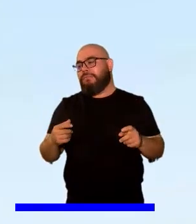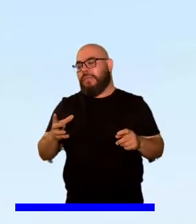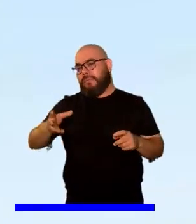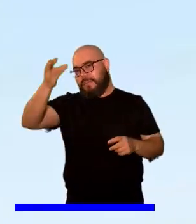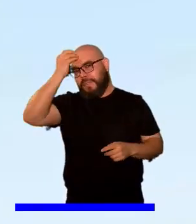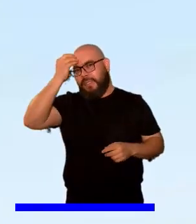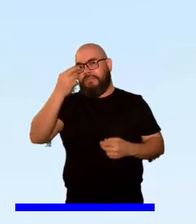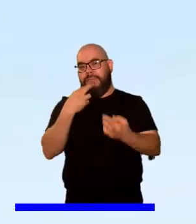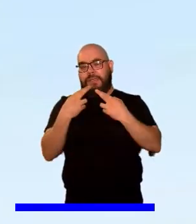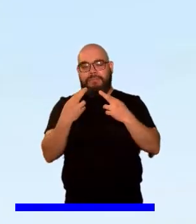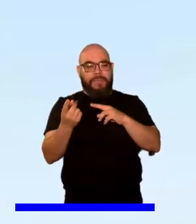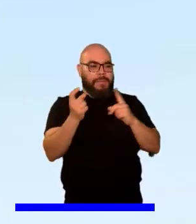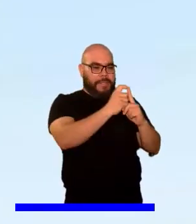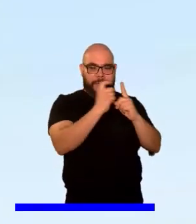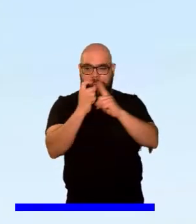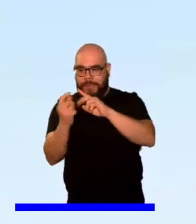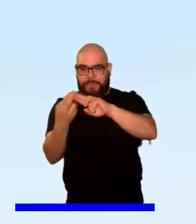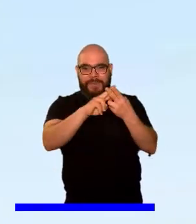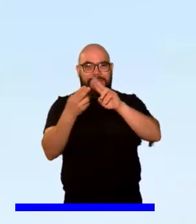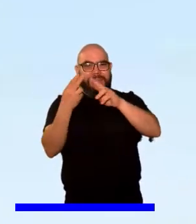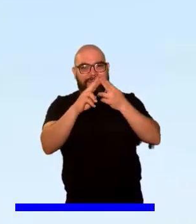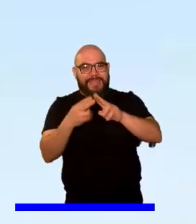relaciones entre las palabras, por decirlo así.